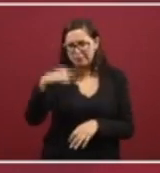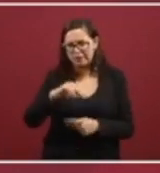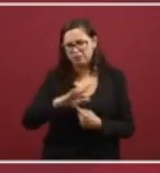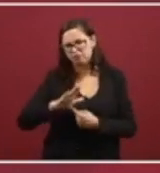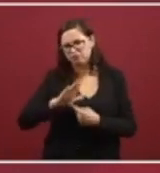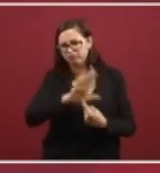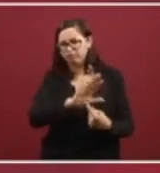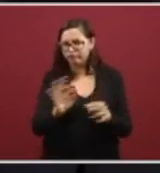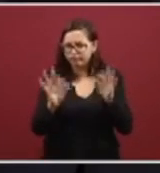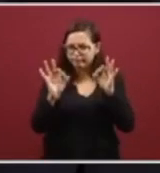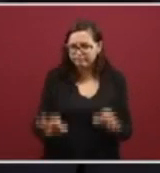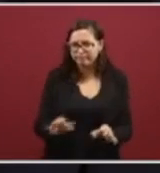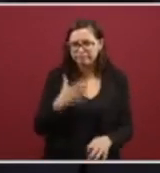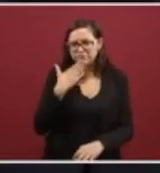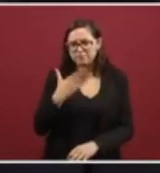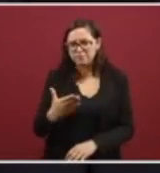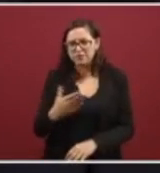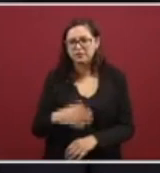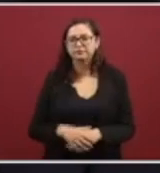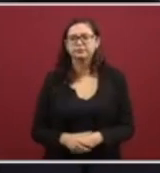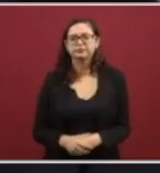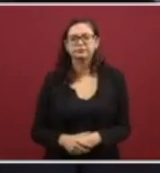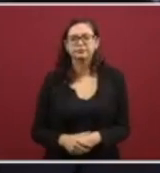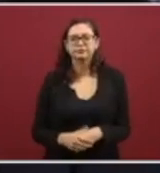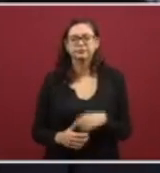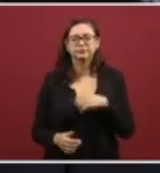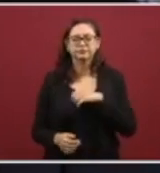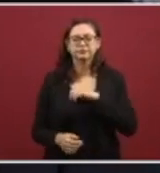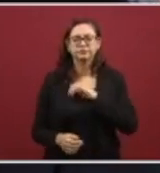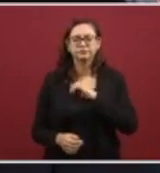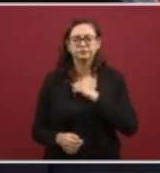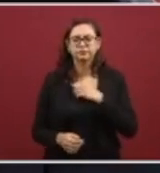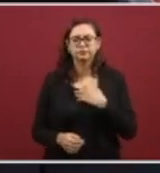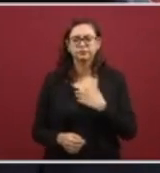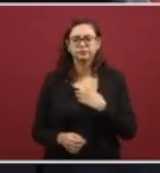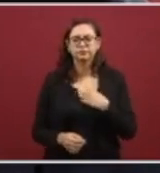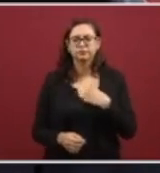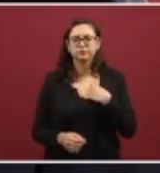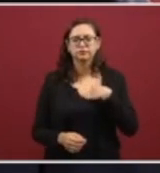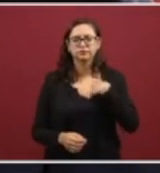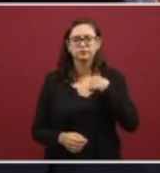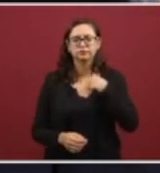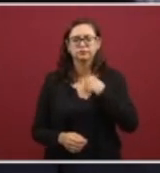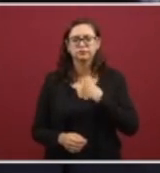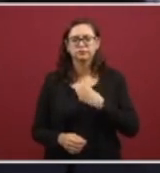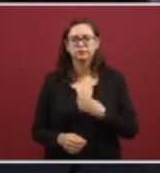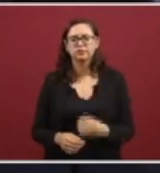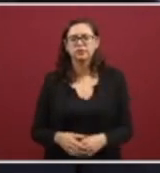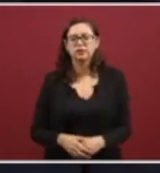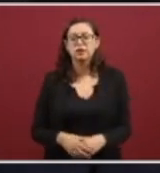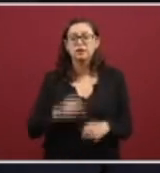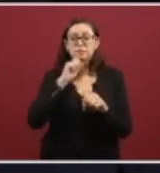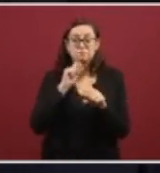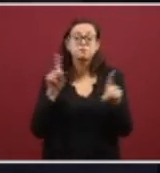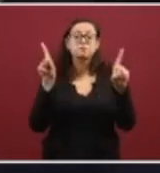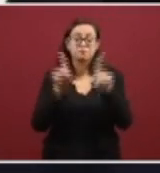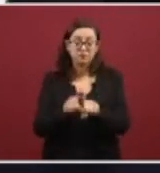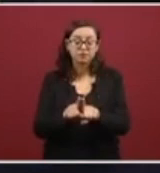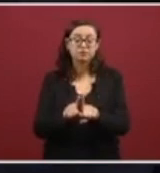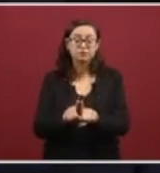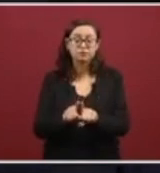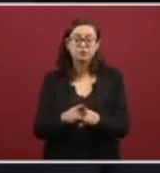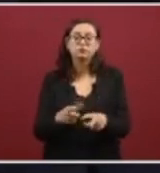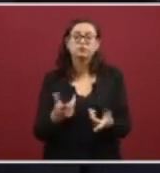resultados. También pues reconocer que hubo